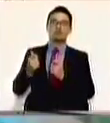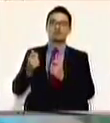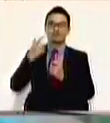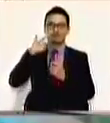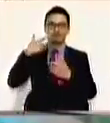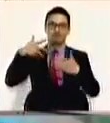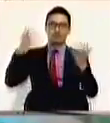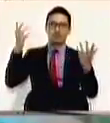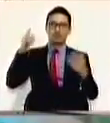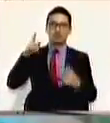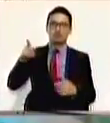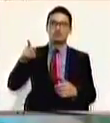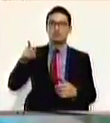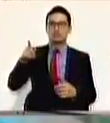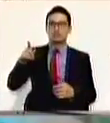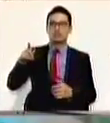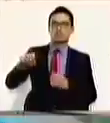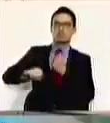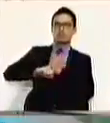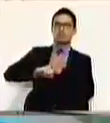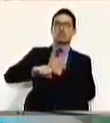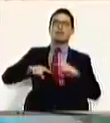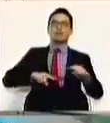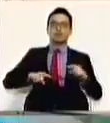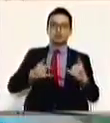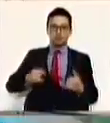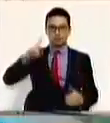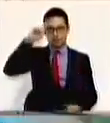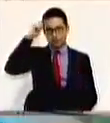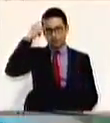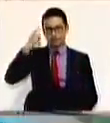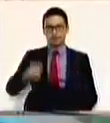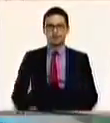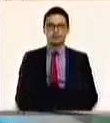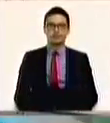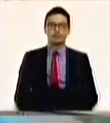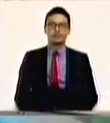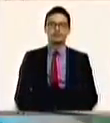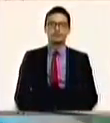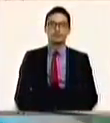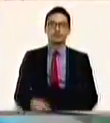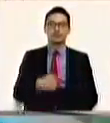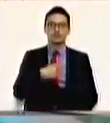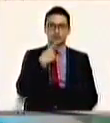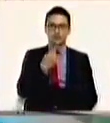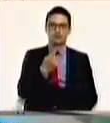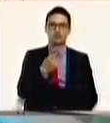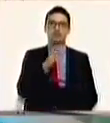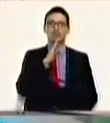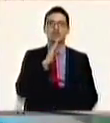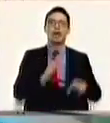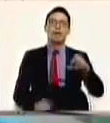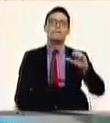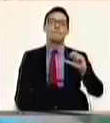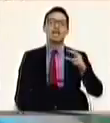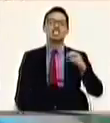representados en la actual administración gubernamental. Estoy hablando, entre otros, de Pachito